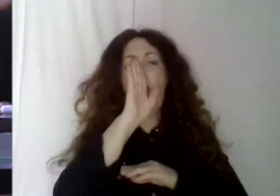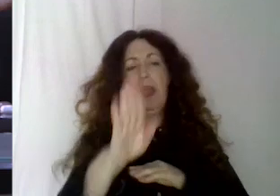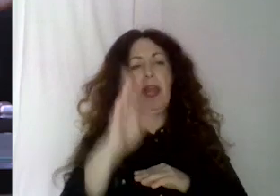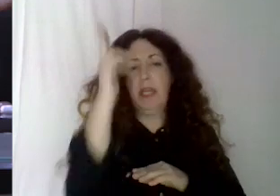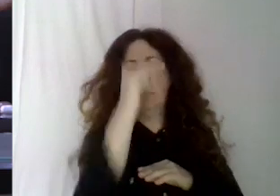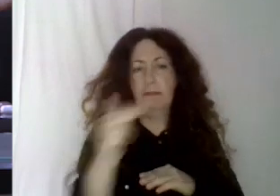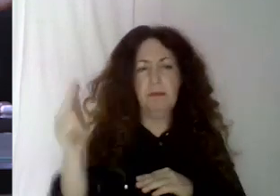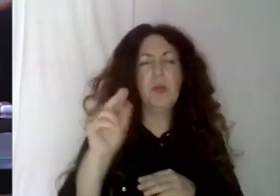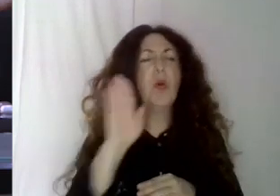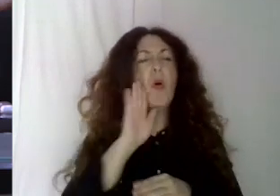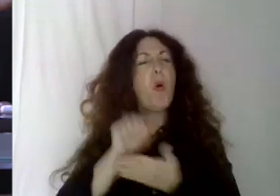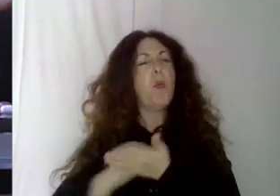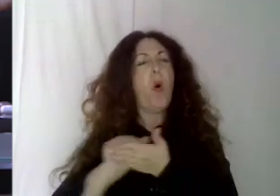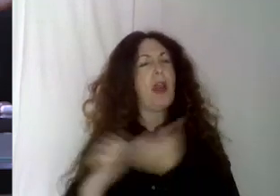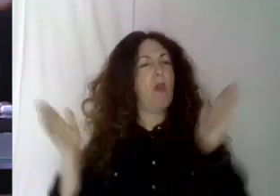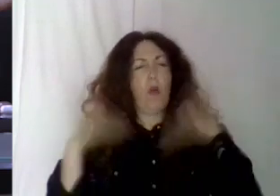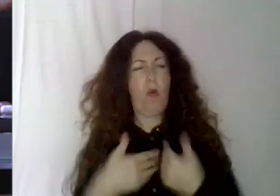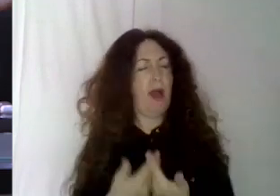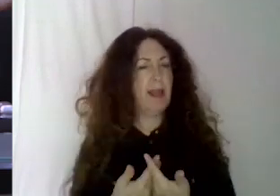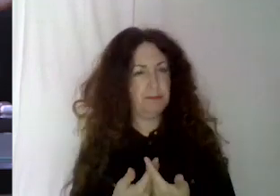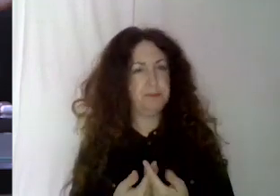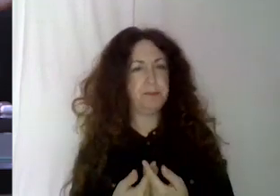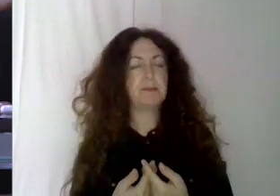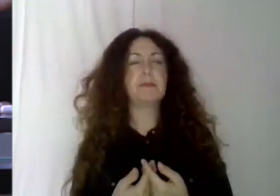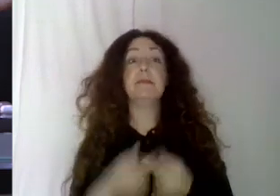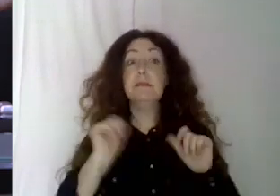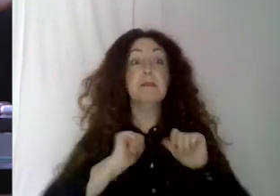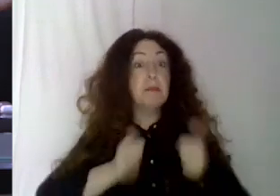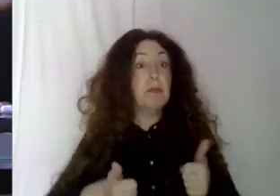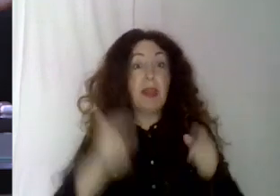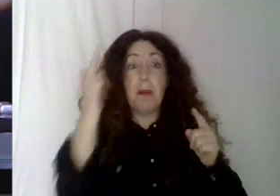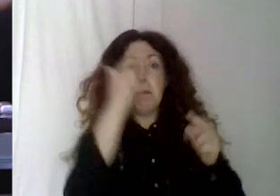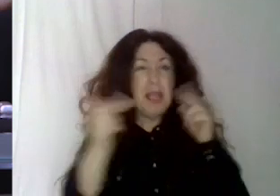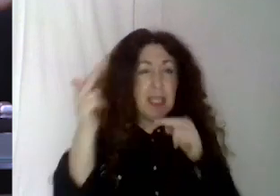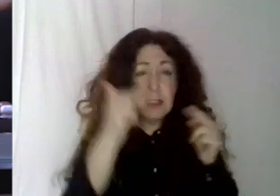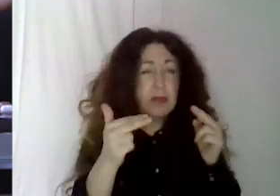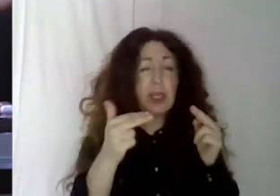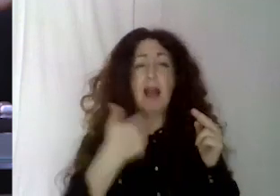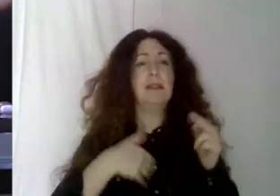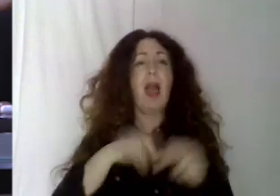son personas verdaderamente extraordinarias. Yo siempre he sostenido también